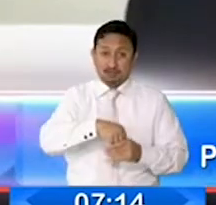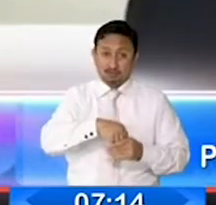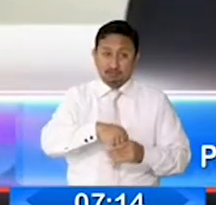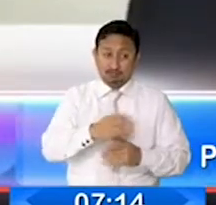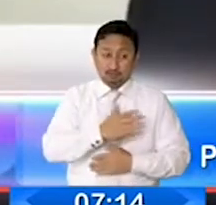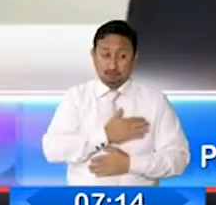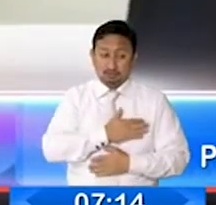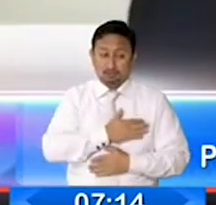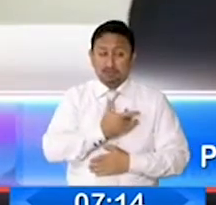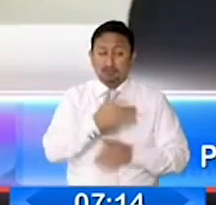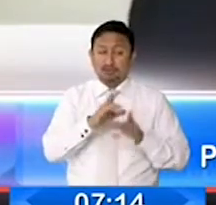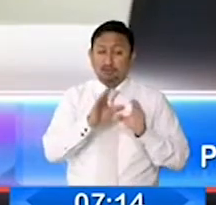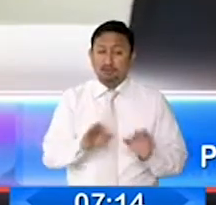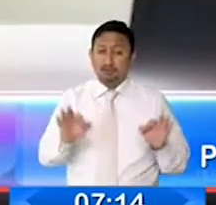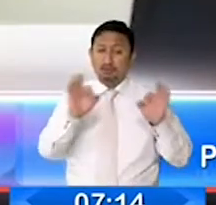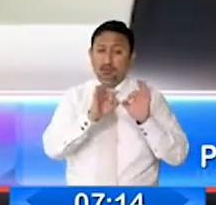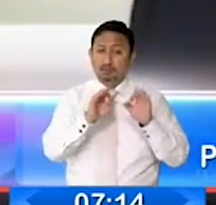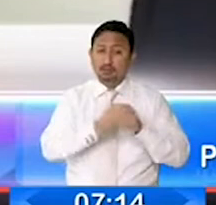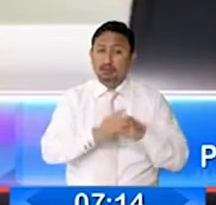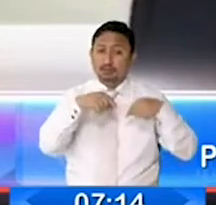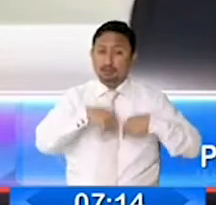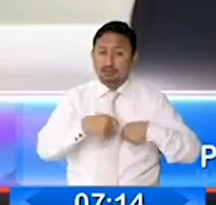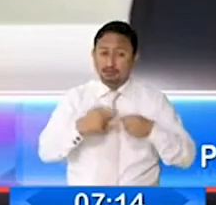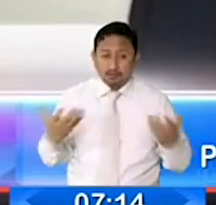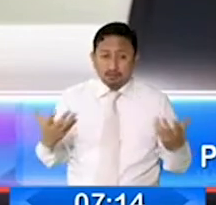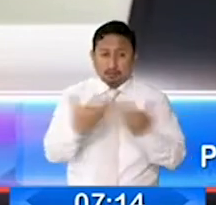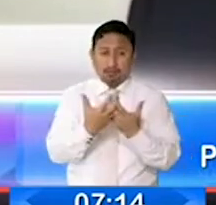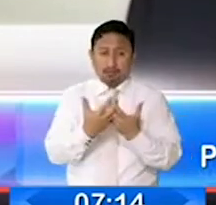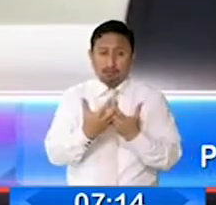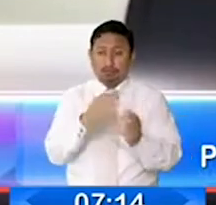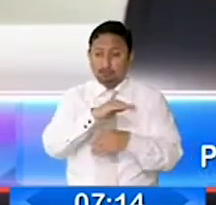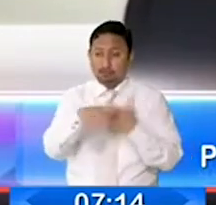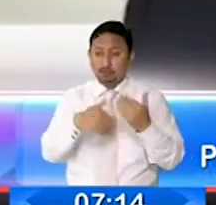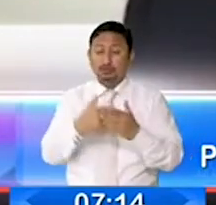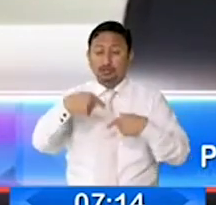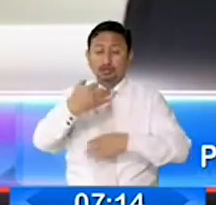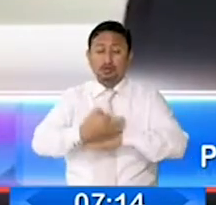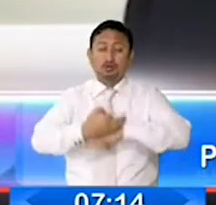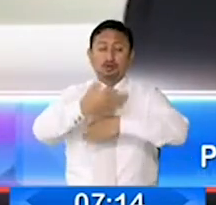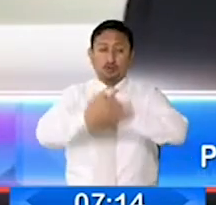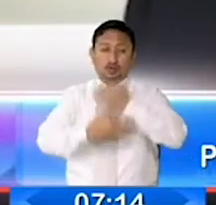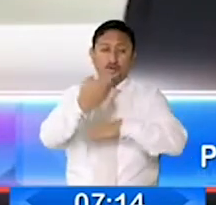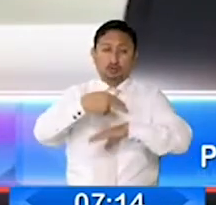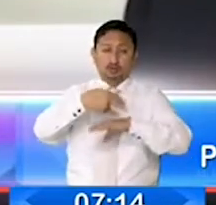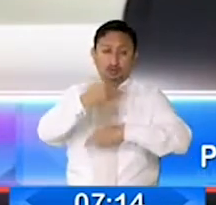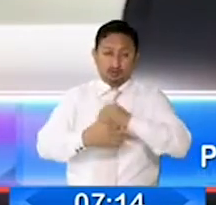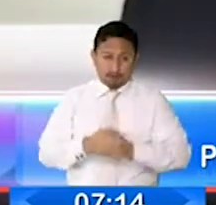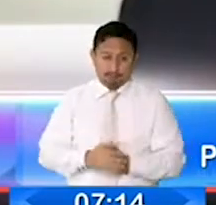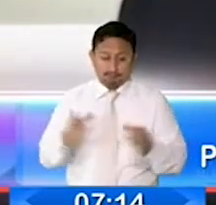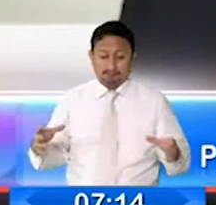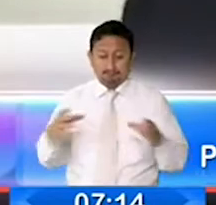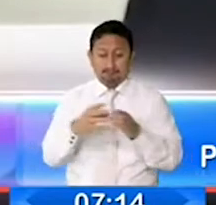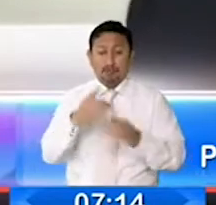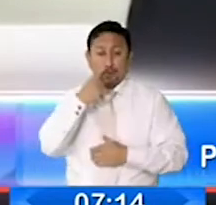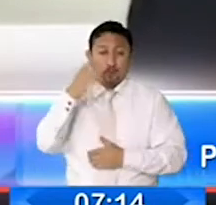nosotros nos parece que es muy importante mantener la unidad de todos quienes hacemos la Corte Nacional de Justicia, los jueces,